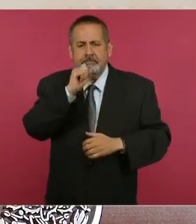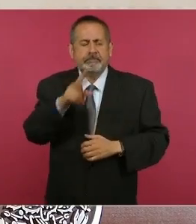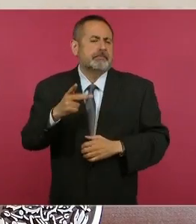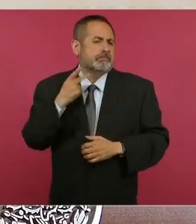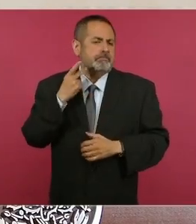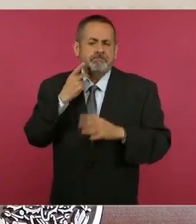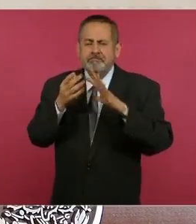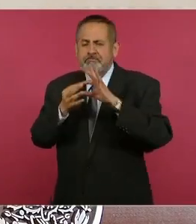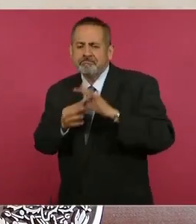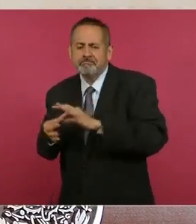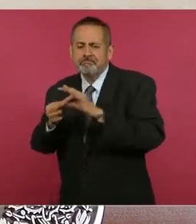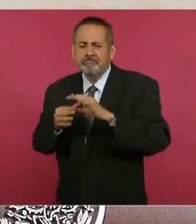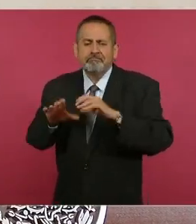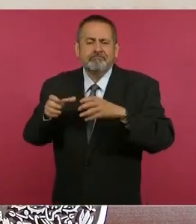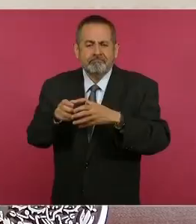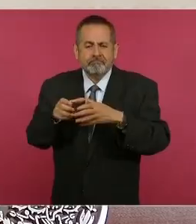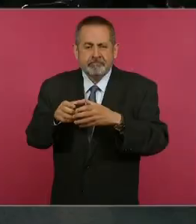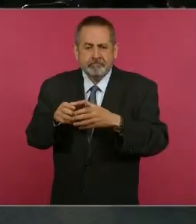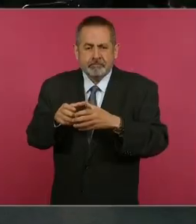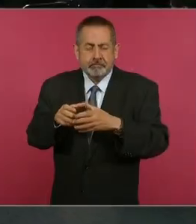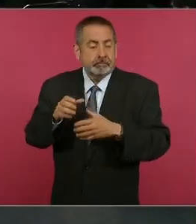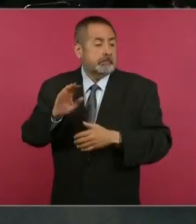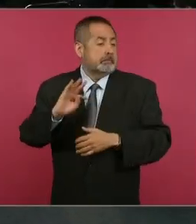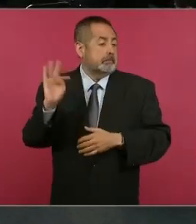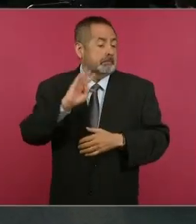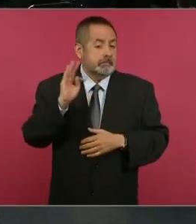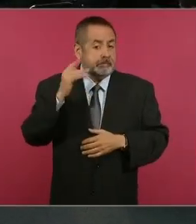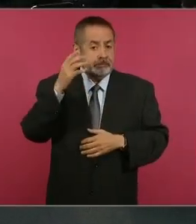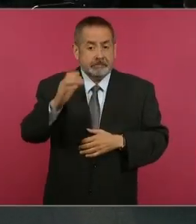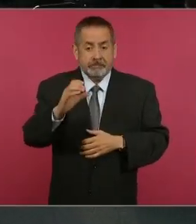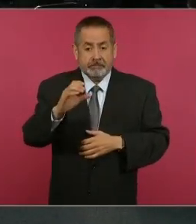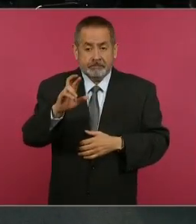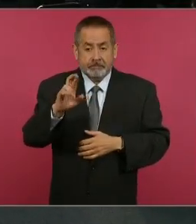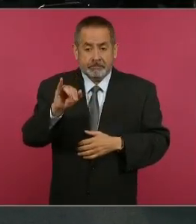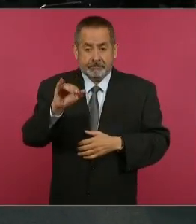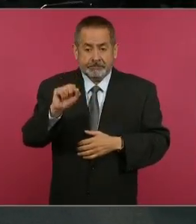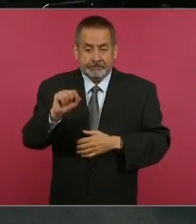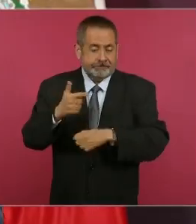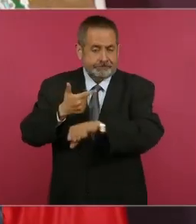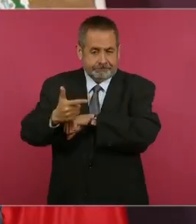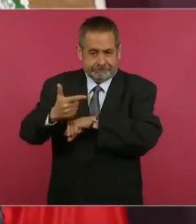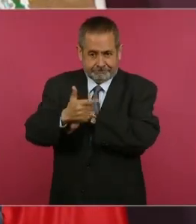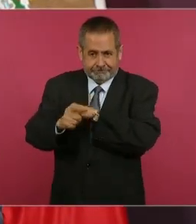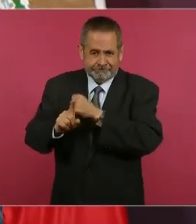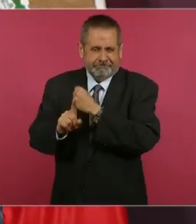si se produce una crisis en Guatemala,